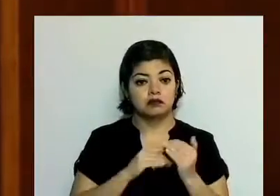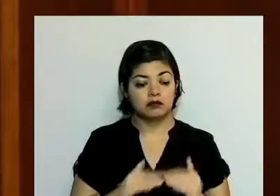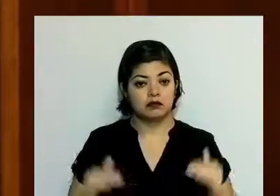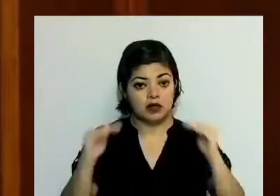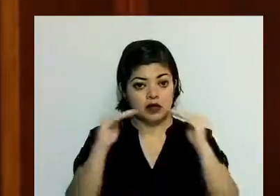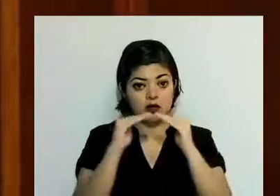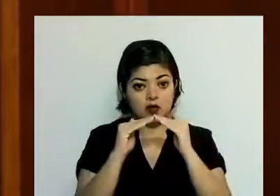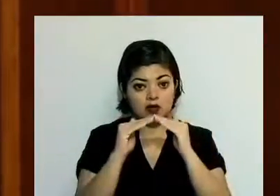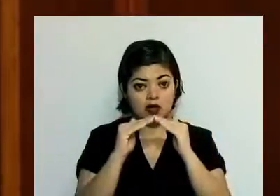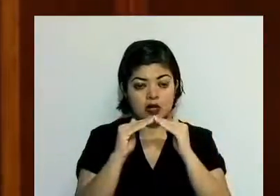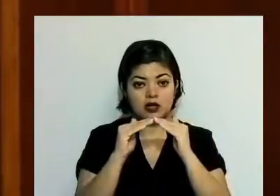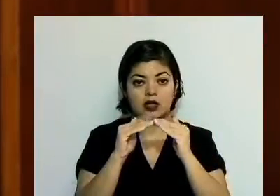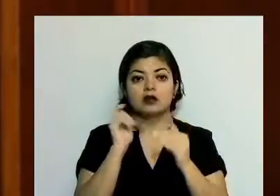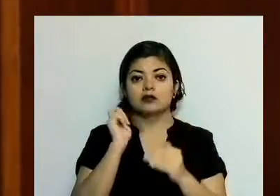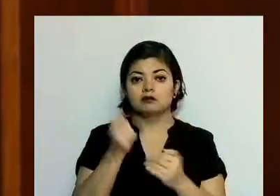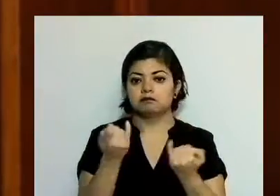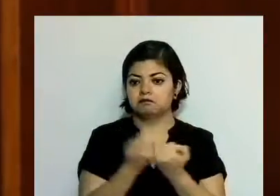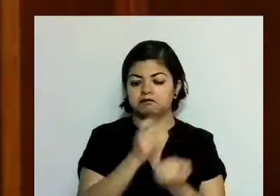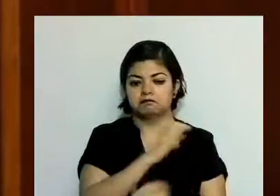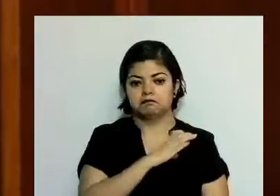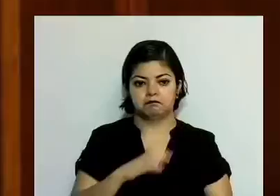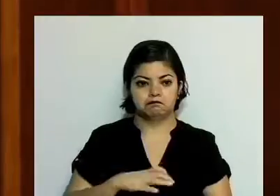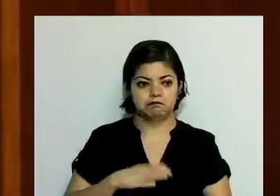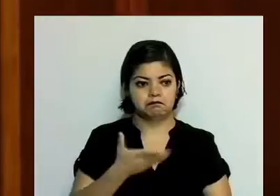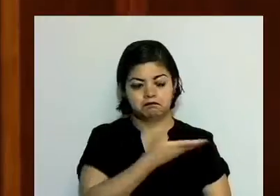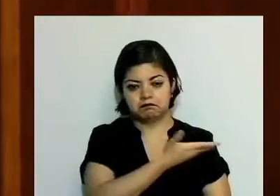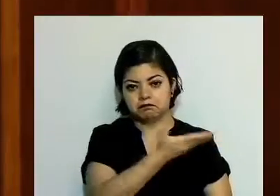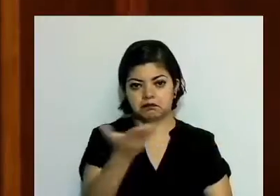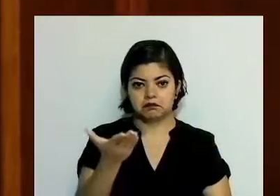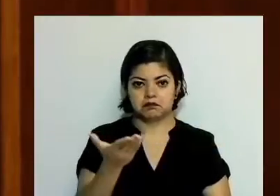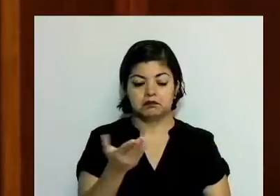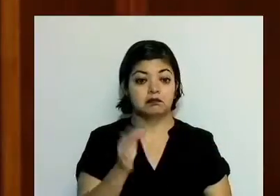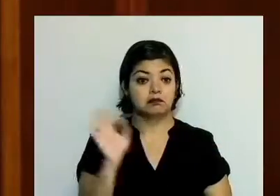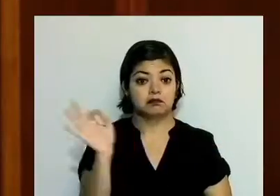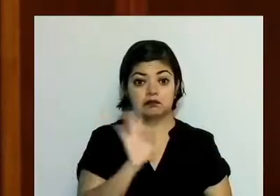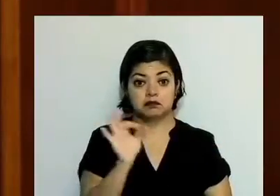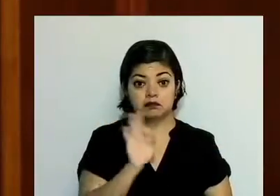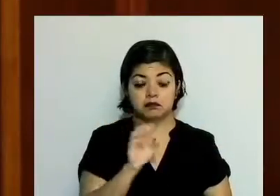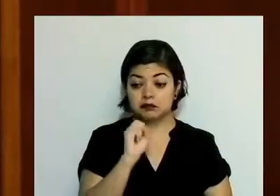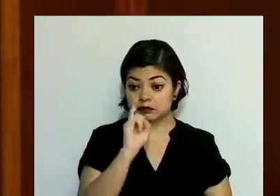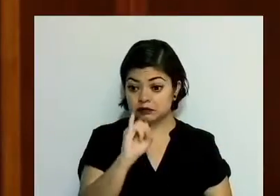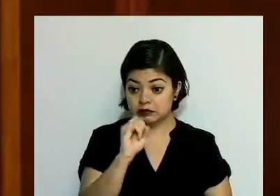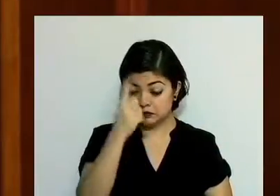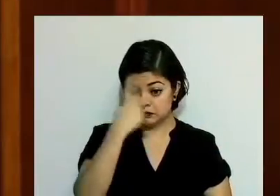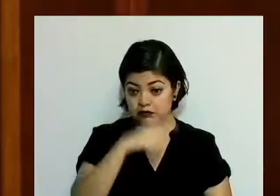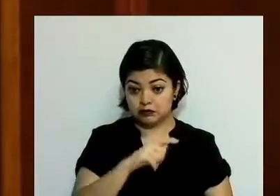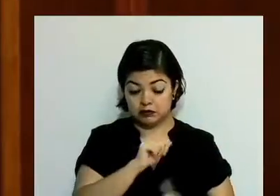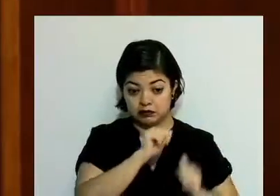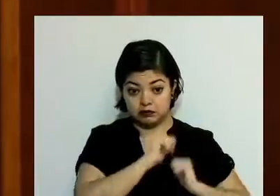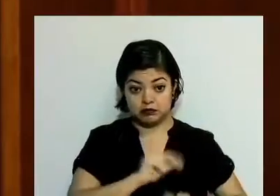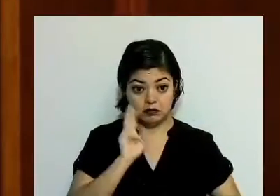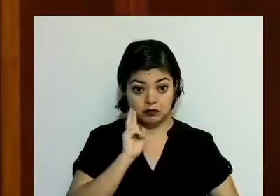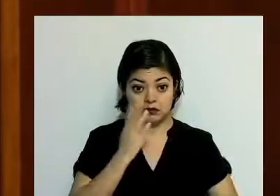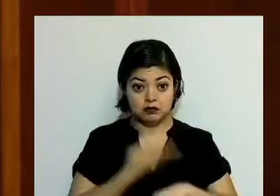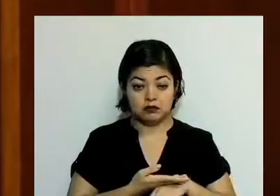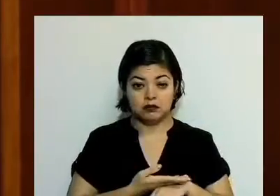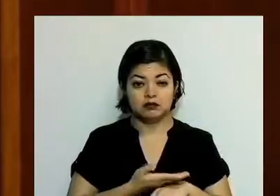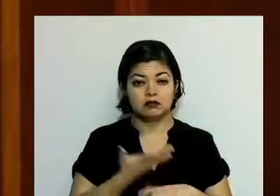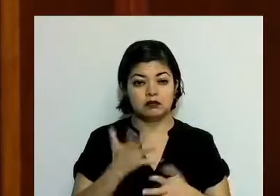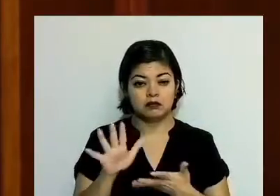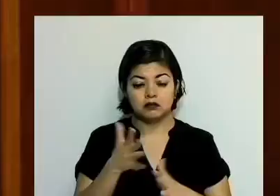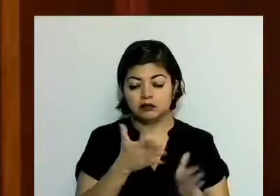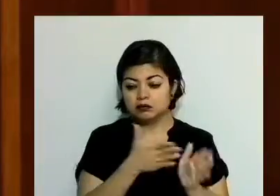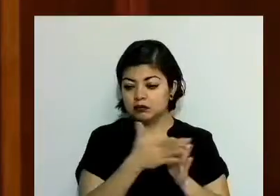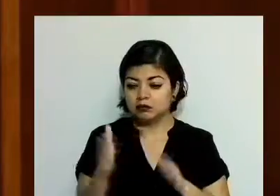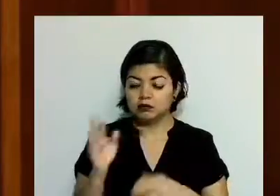condiciones que las demás candidatas y candidatos, y de ser considerado para ocupar el cargo un periodo más, durará en su